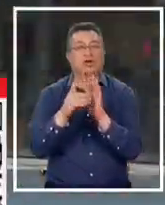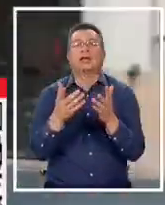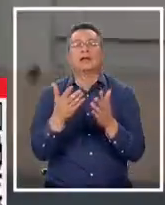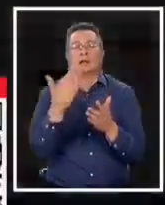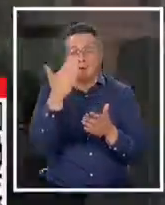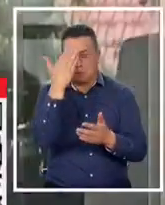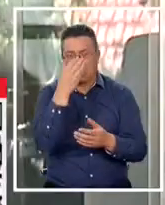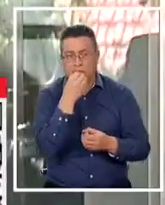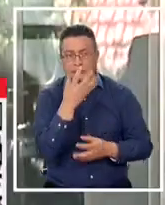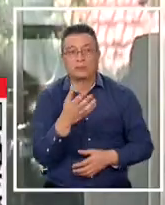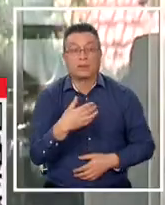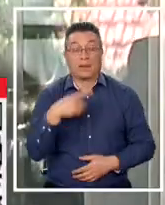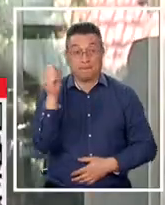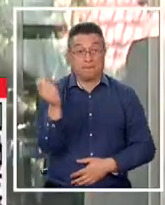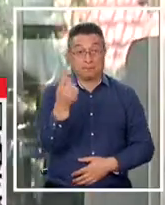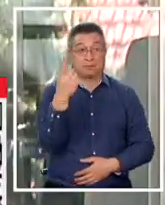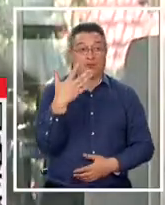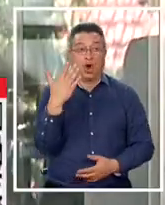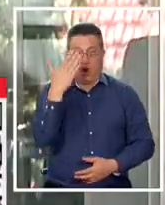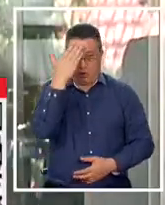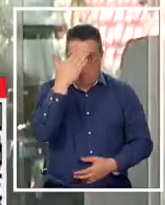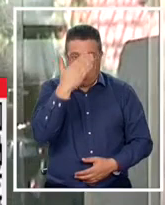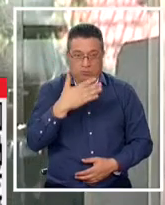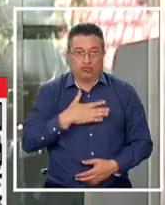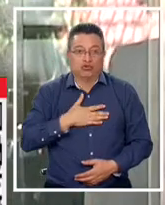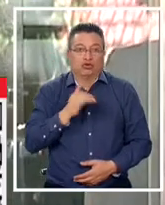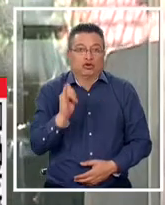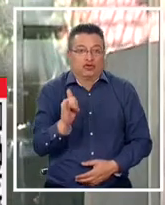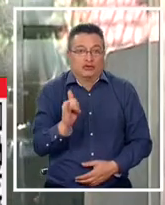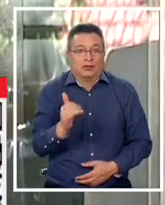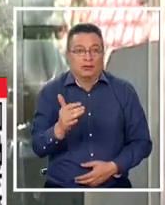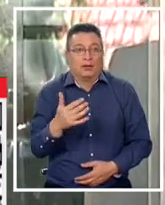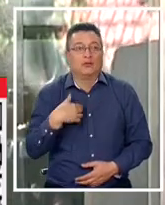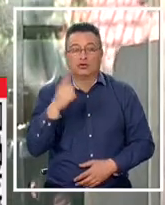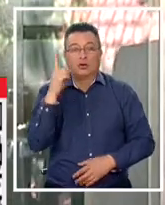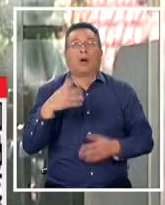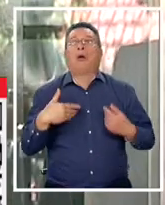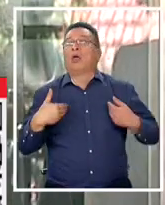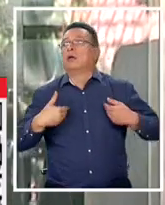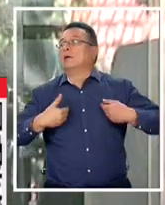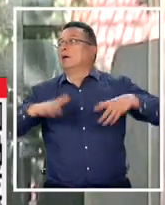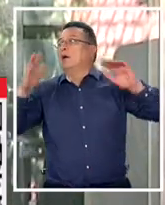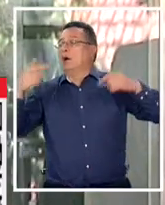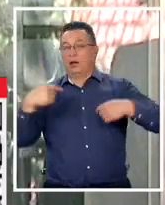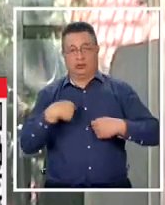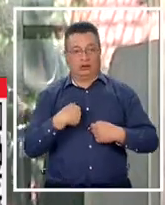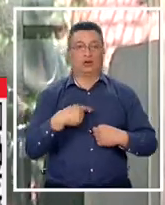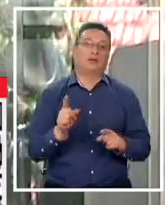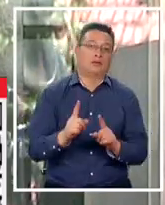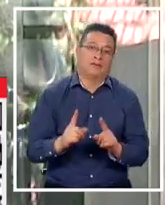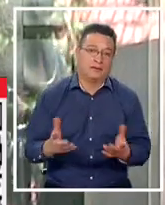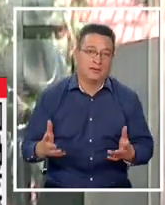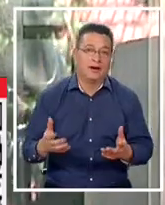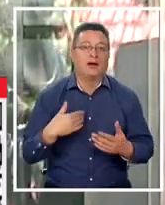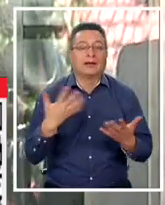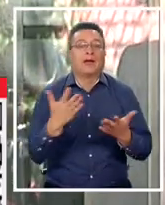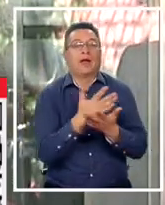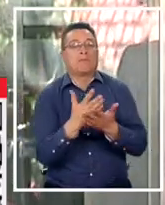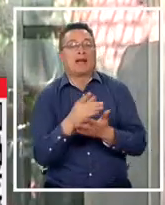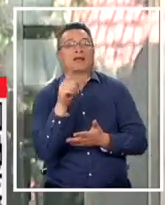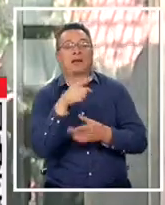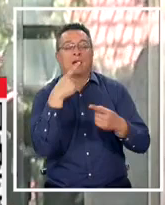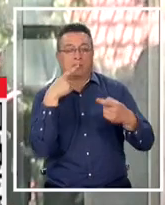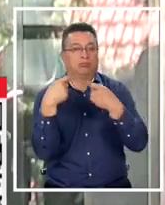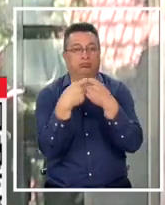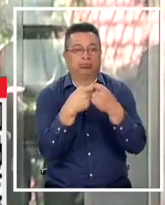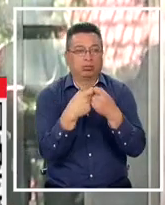preocupación. En primer lugar, por supuesto que me preocupa. Acá yo no soy indiferente a lo que sucede en el